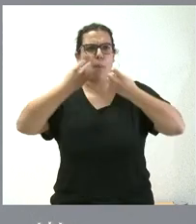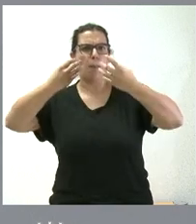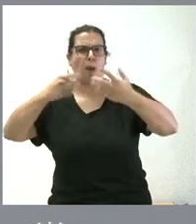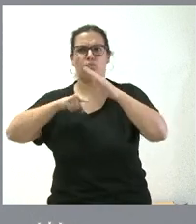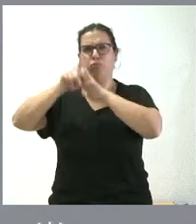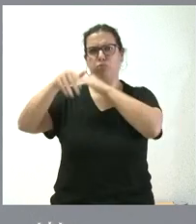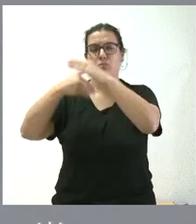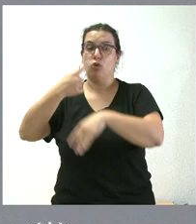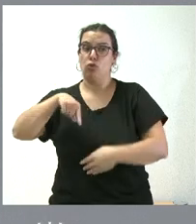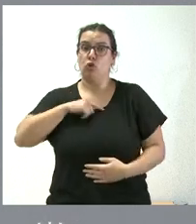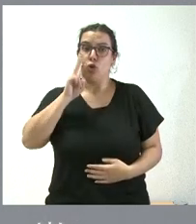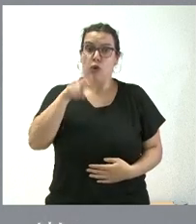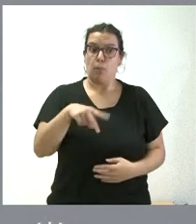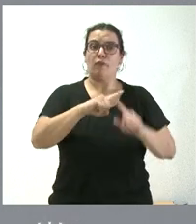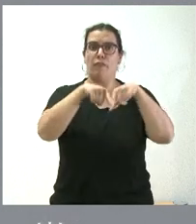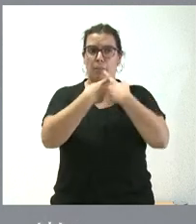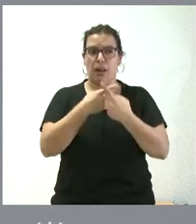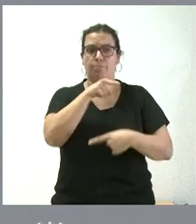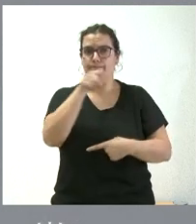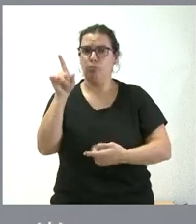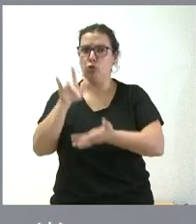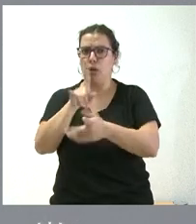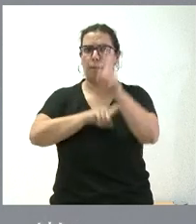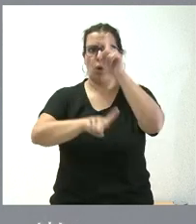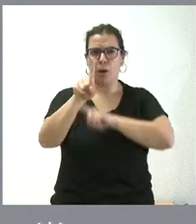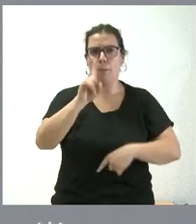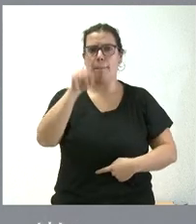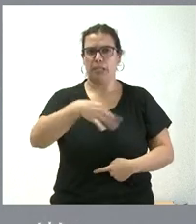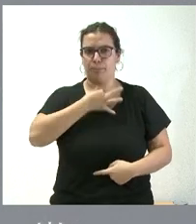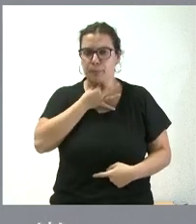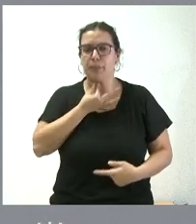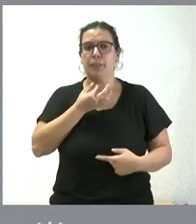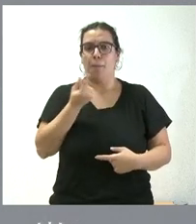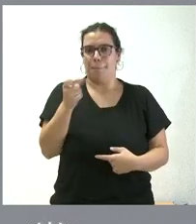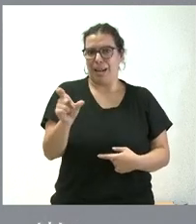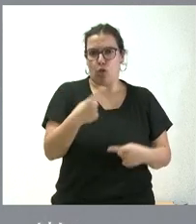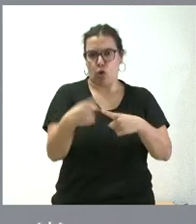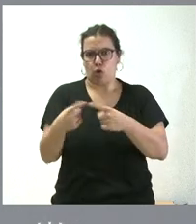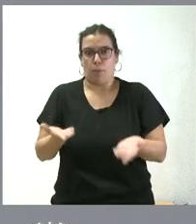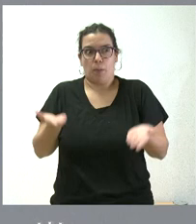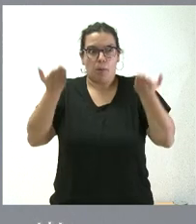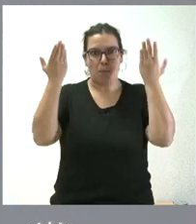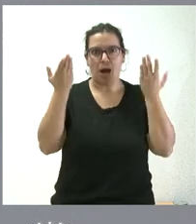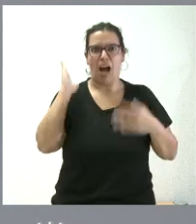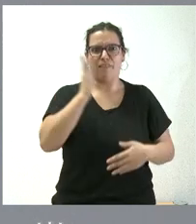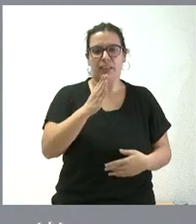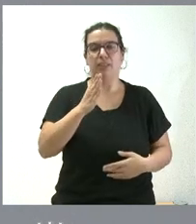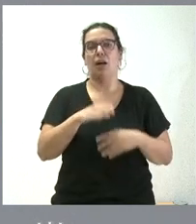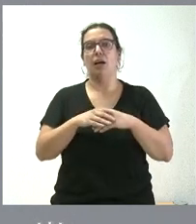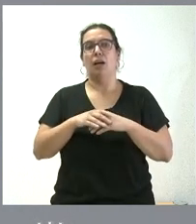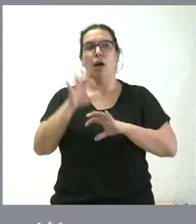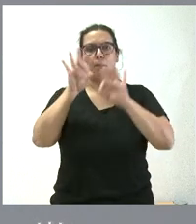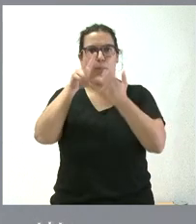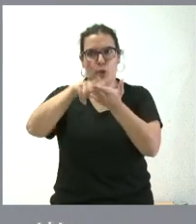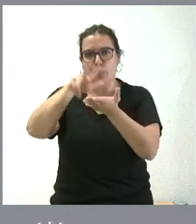nosotros estamos reconociendo que hay muchas muchas familias que tienen problemas para llegar a fin de mes que la inflación afecta a muchas personas que la subida de tipos de interés afecta a muchas